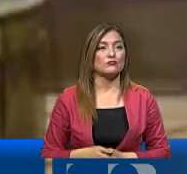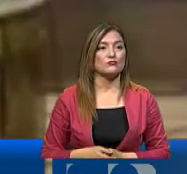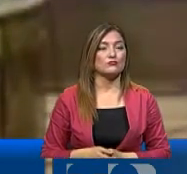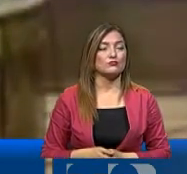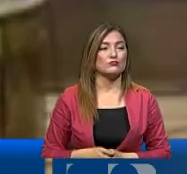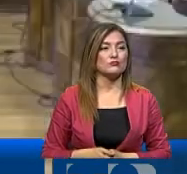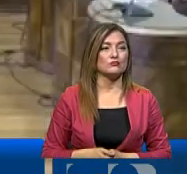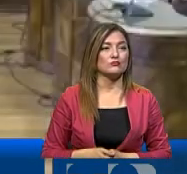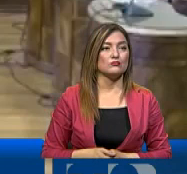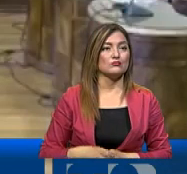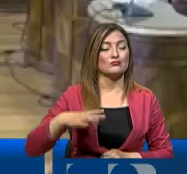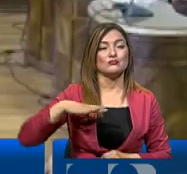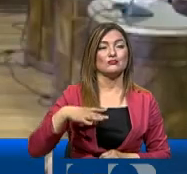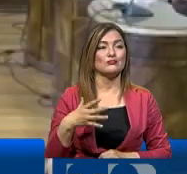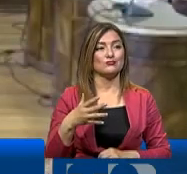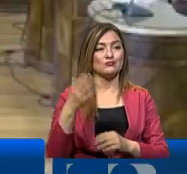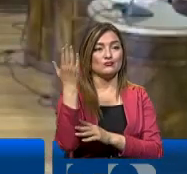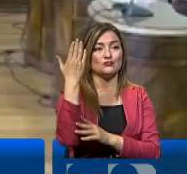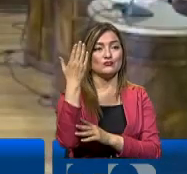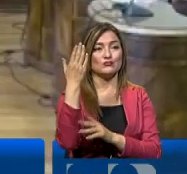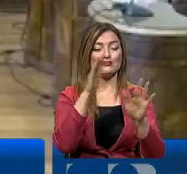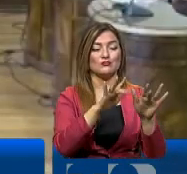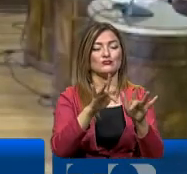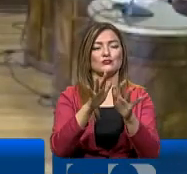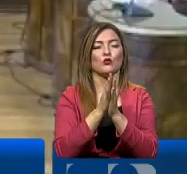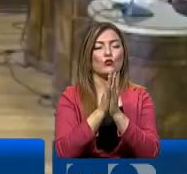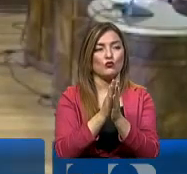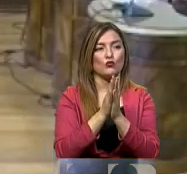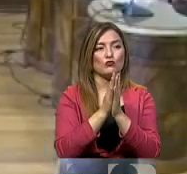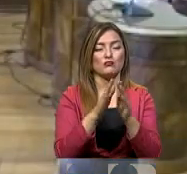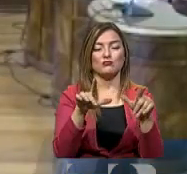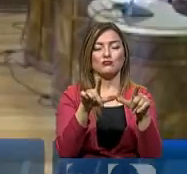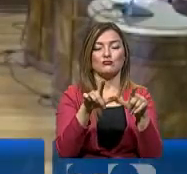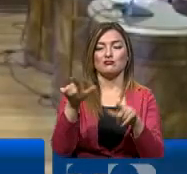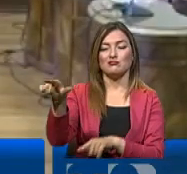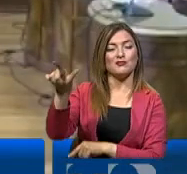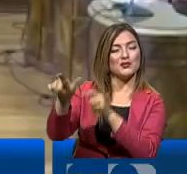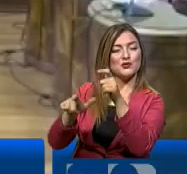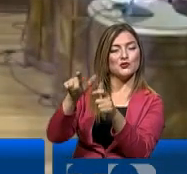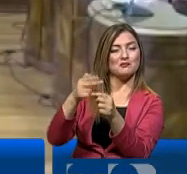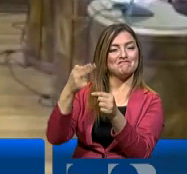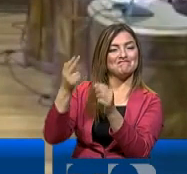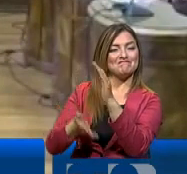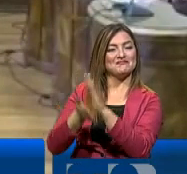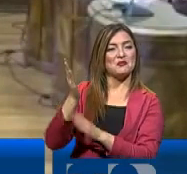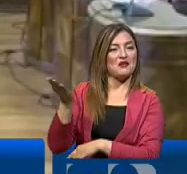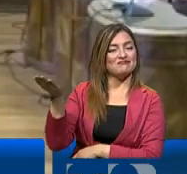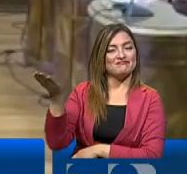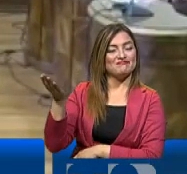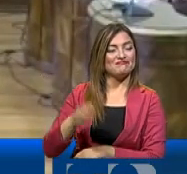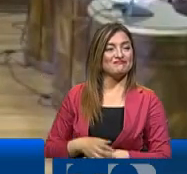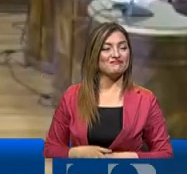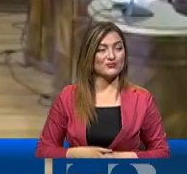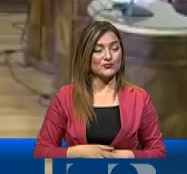Señor alcalde, solicito que a través de Secretaría se tome nota o se certifique quiénes son las personas que abandonan la